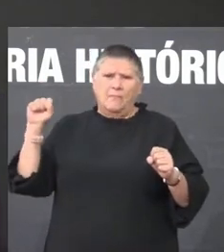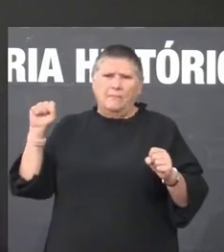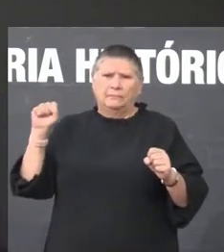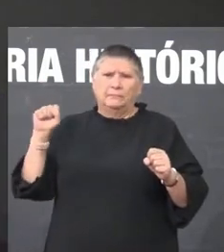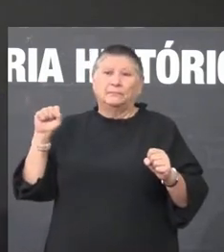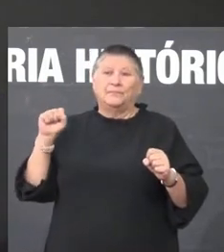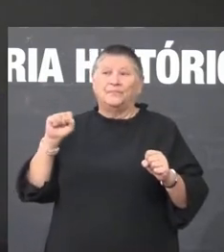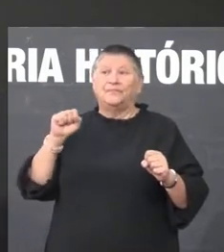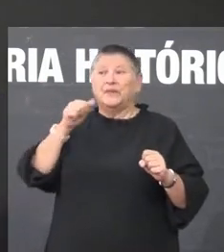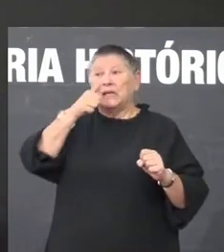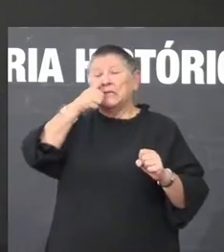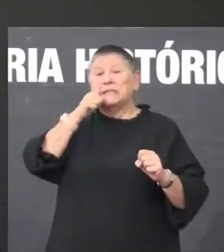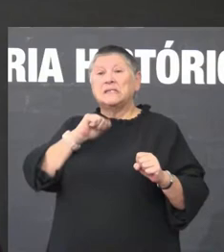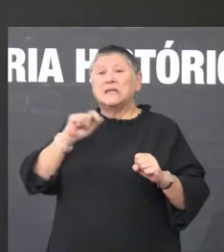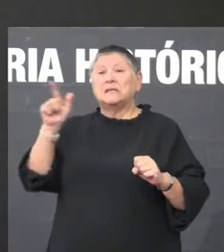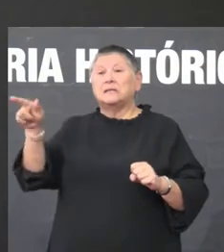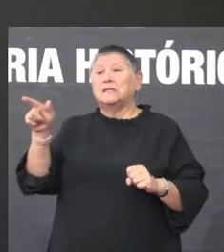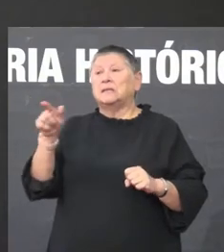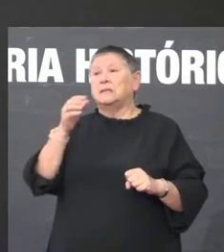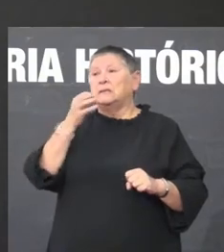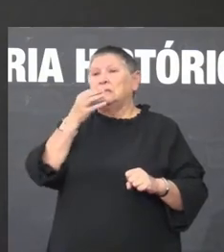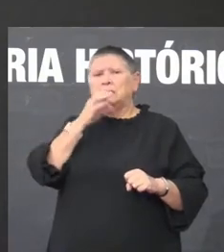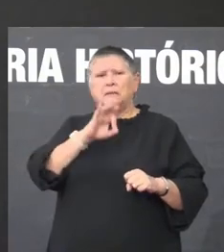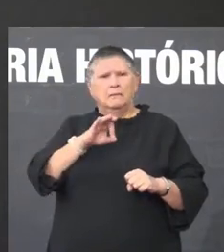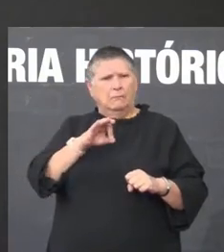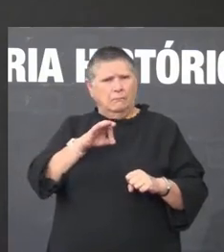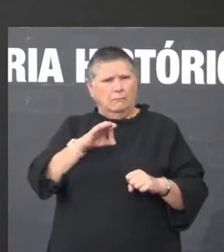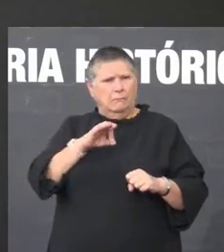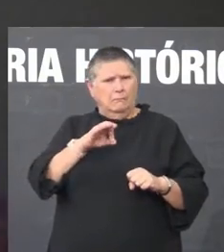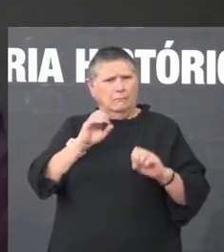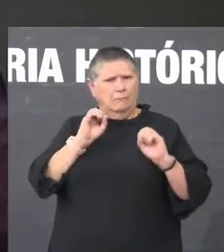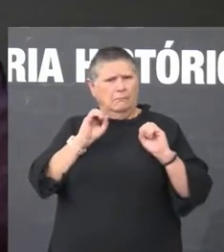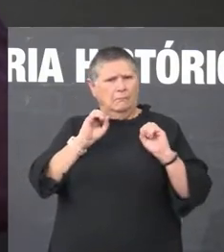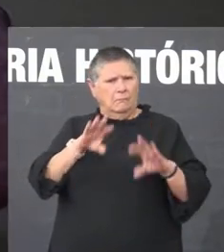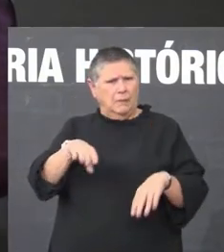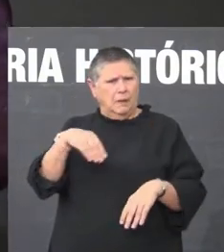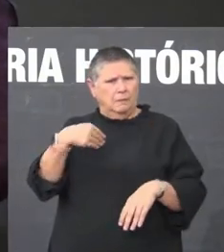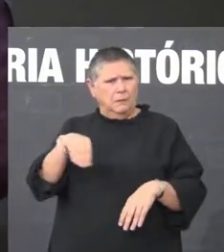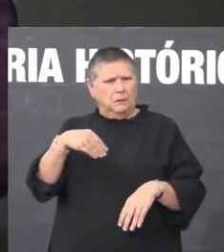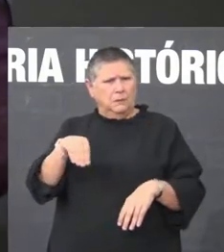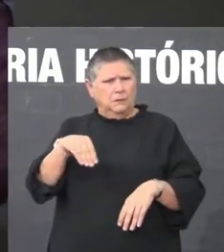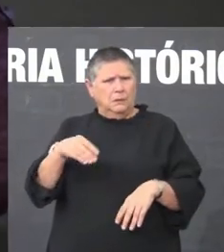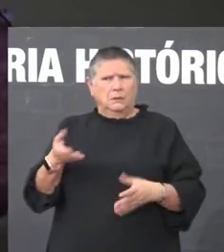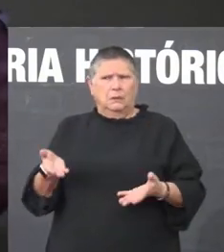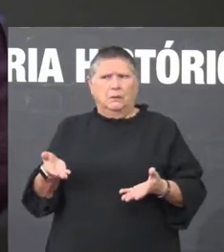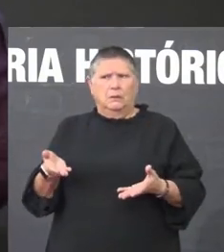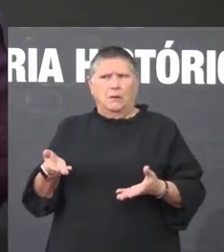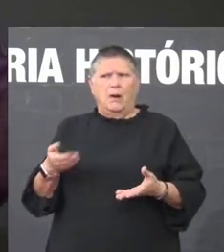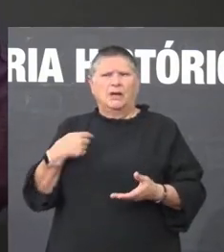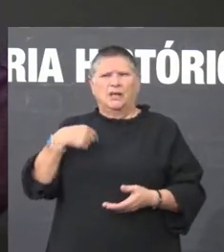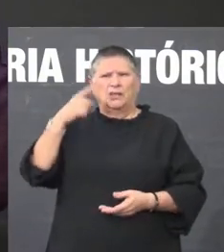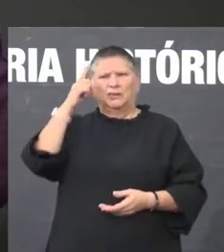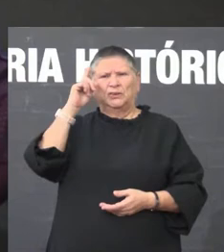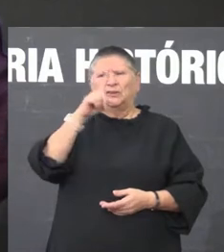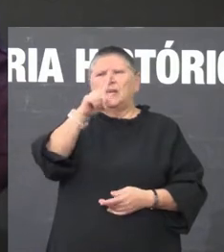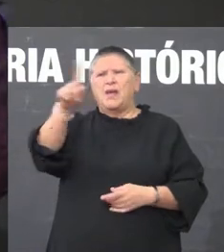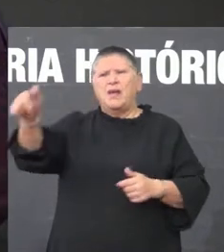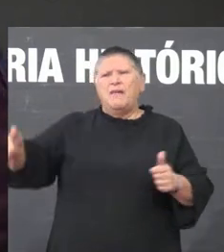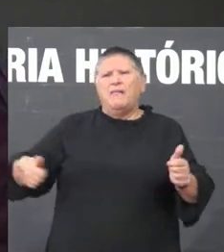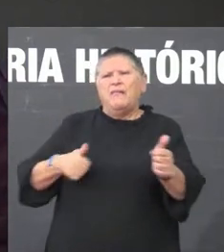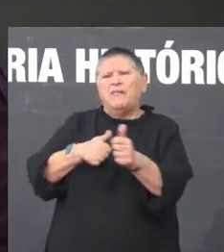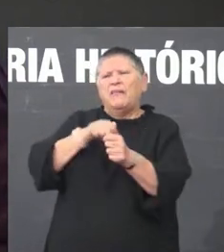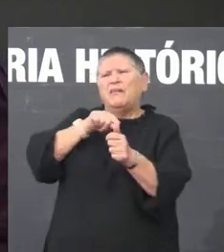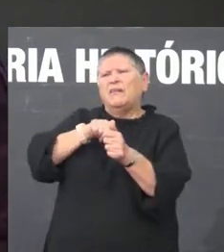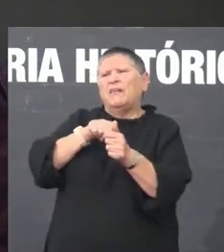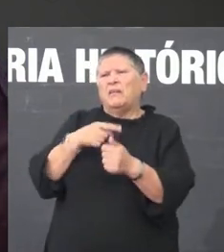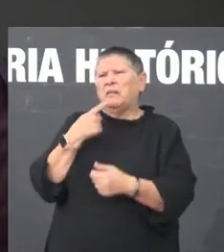Sánchez ha renunciado a ser presidente de todos los españoles. Pensemos qué es lo que hay detrás, y no es la primera vez que se dicen este tipo de